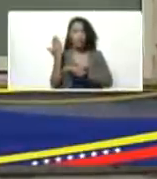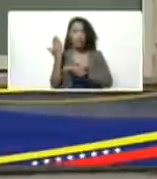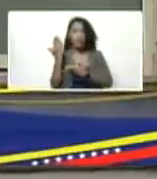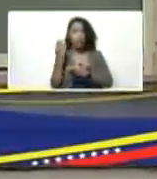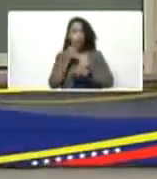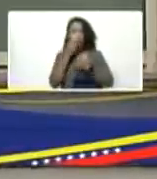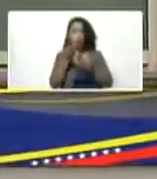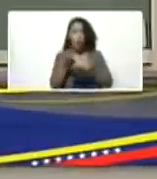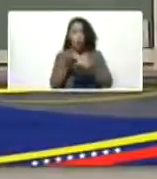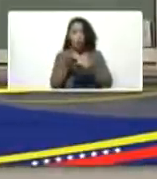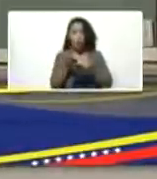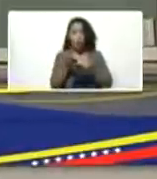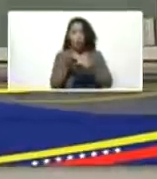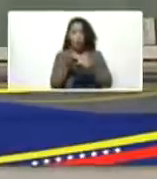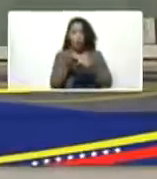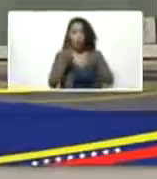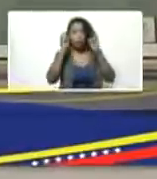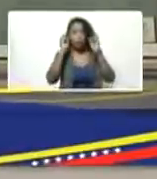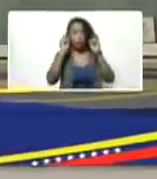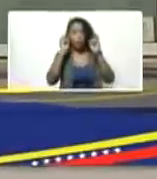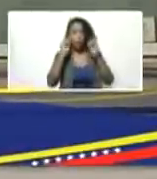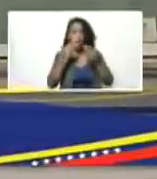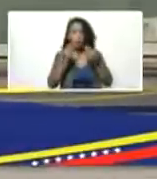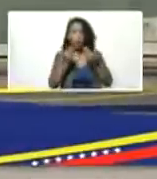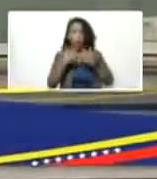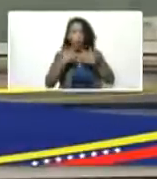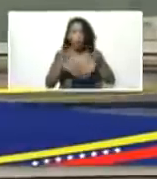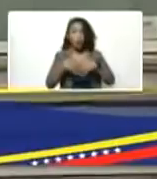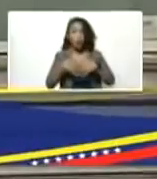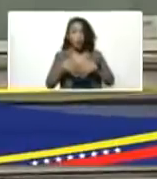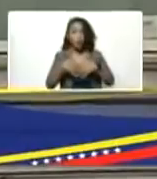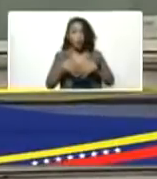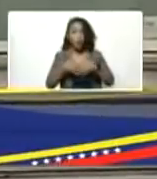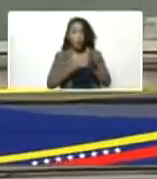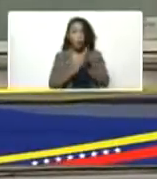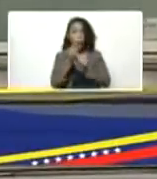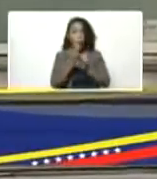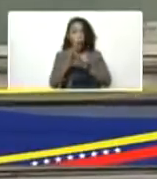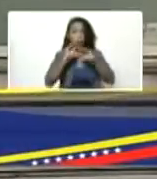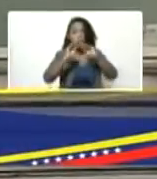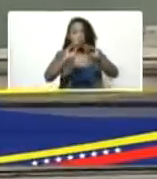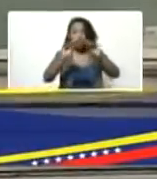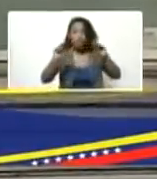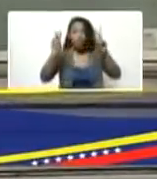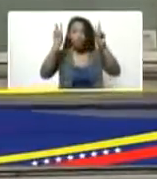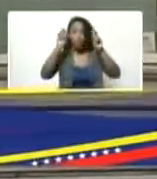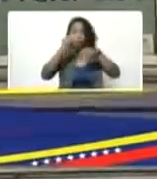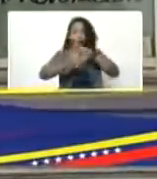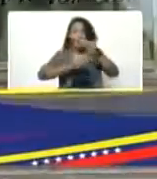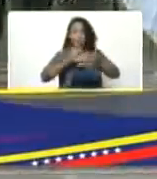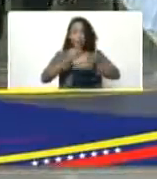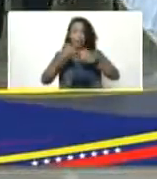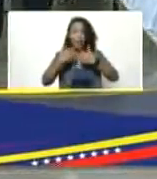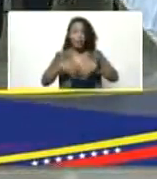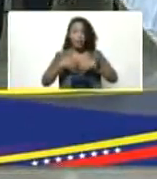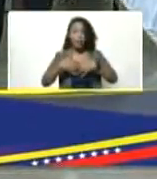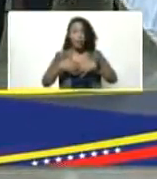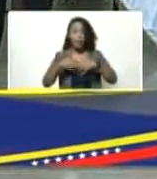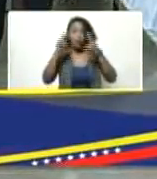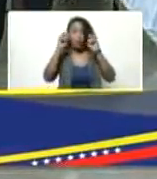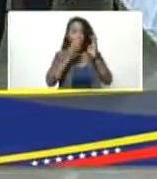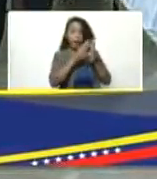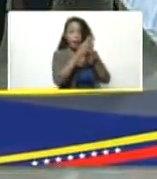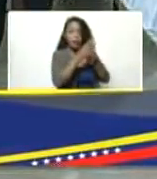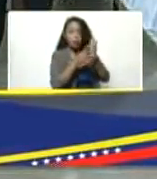entramado comercial, un nuevo entramado industrial, y los emprendedores están llamados a ser esos nuevos empresarios, esa nueva estructura